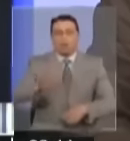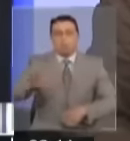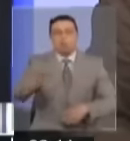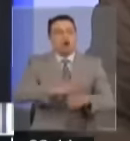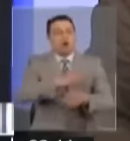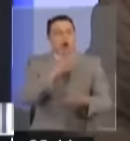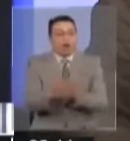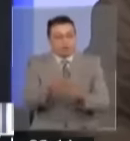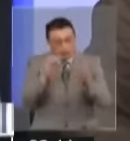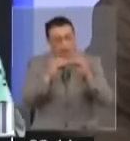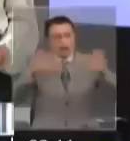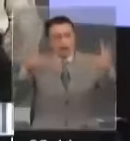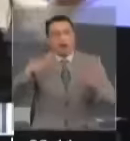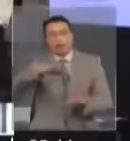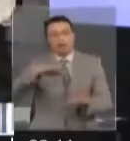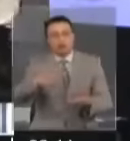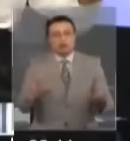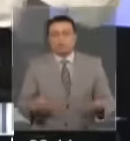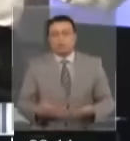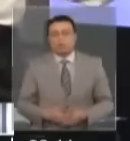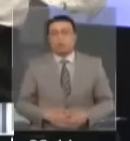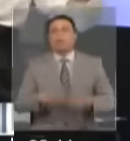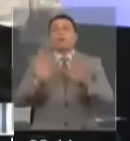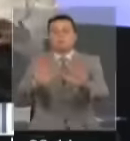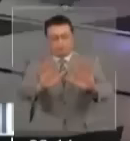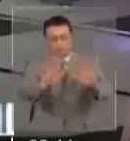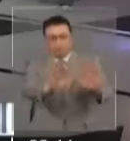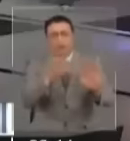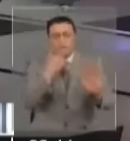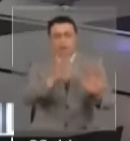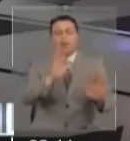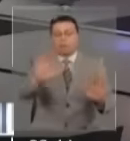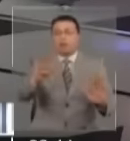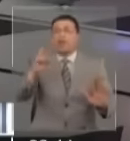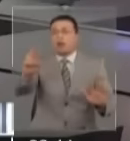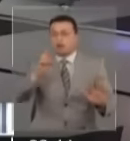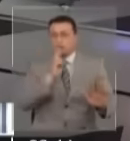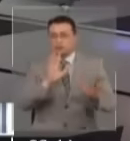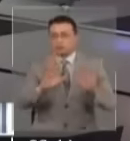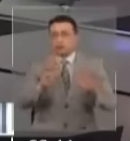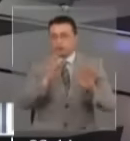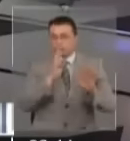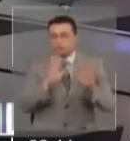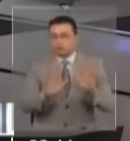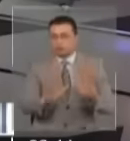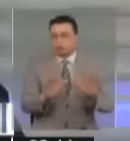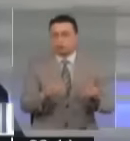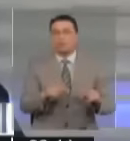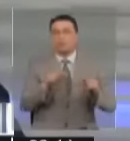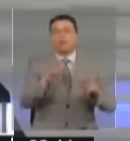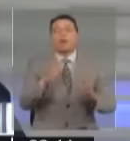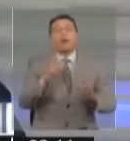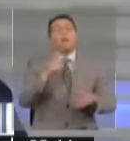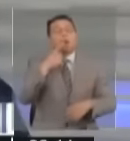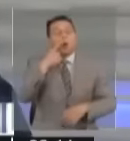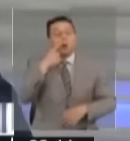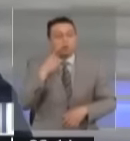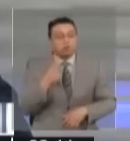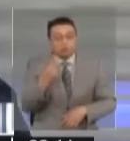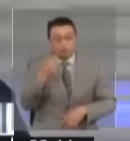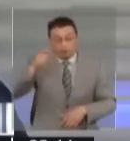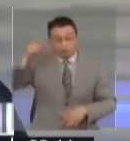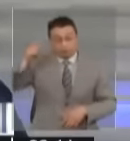que no se aclare la situación. ¿Qué responde, señor Sari? Después le damos la palabra a usted, pero déjeme que responda a ese punto, porque es justo darle la palabra. Mientras no haya un